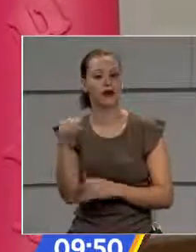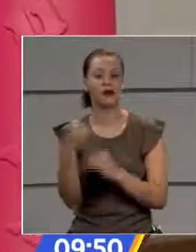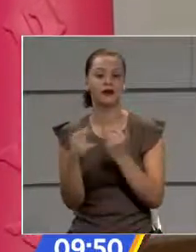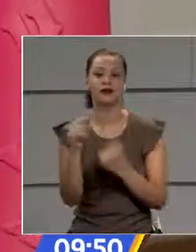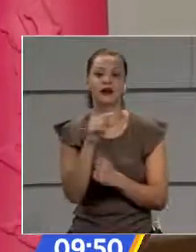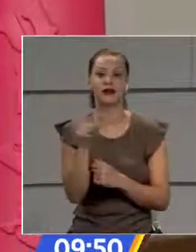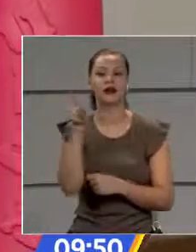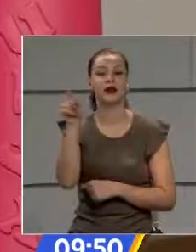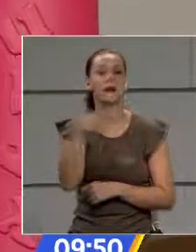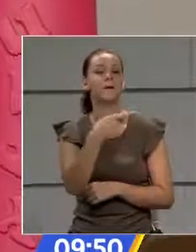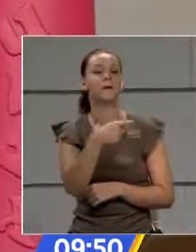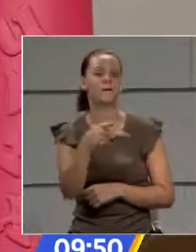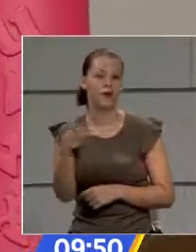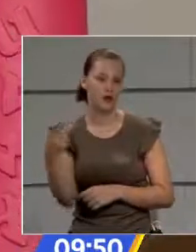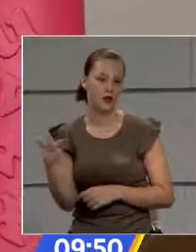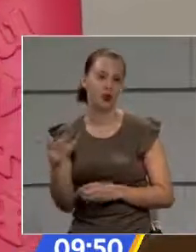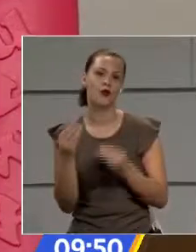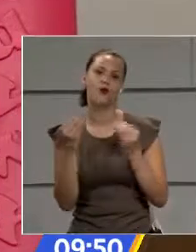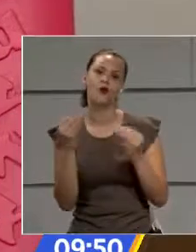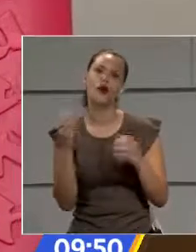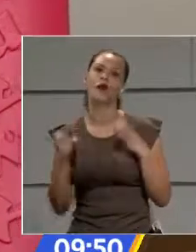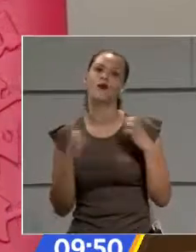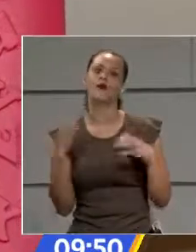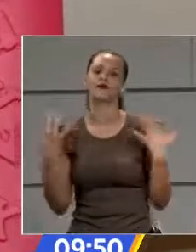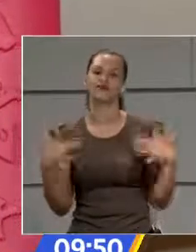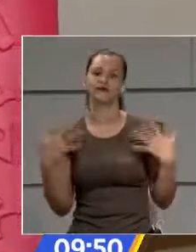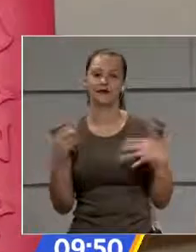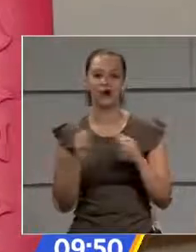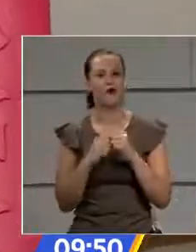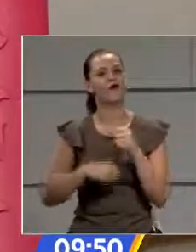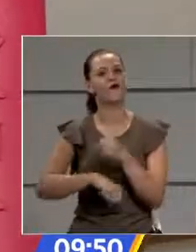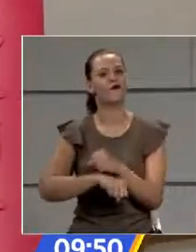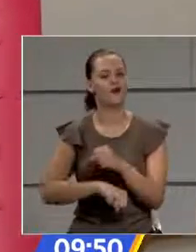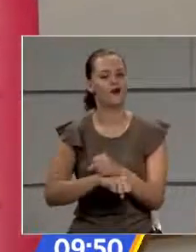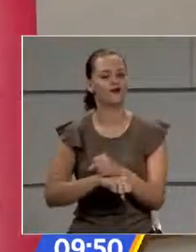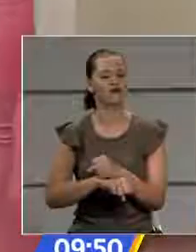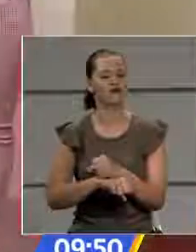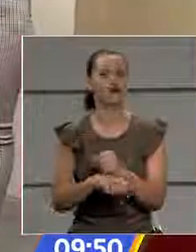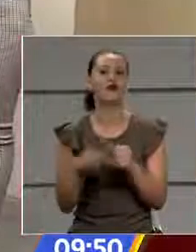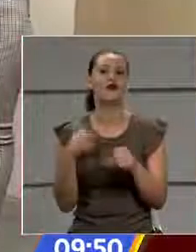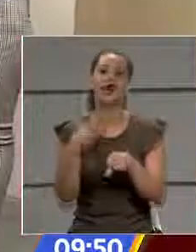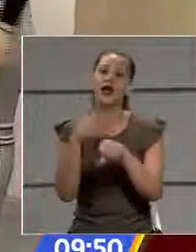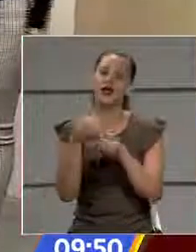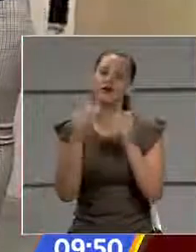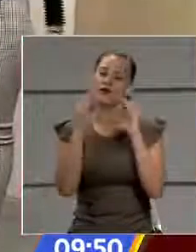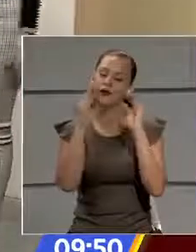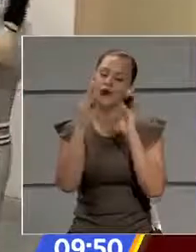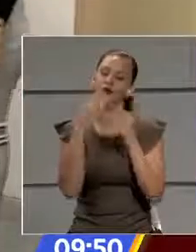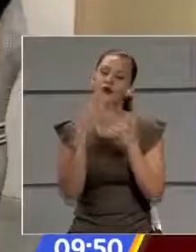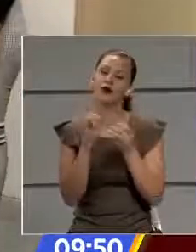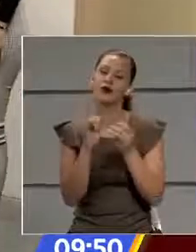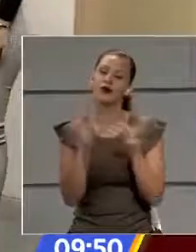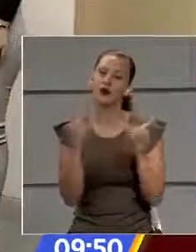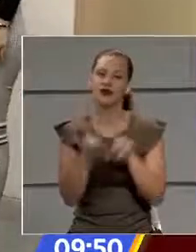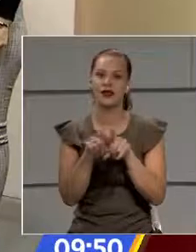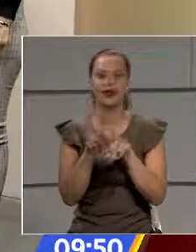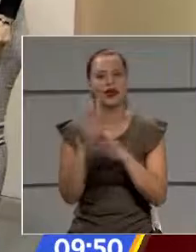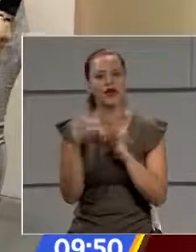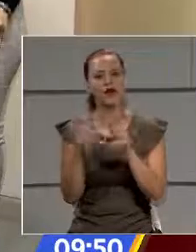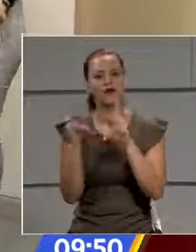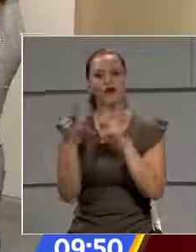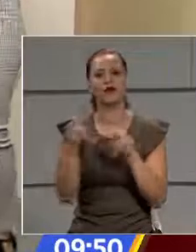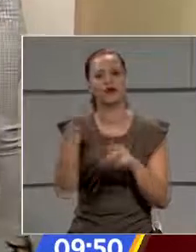ese puerto va a estar muy emocionante con el fútbol. Yo les envío muchos saludos y buena suerte también, y por supuesto que a toda la